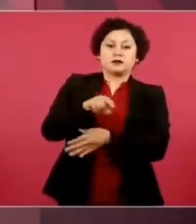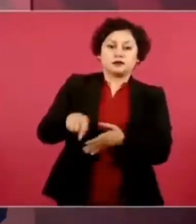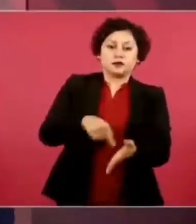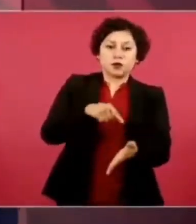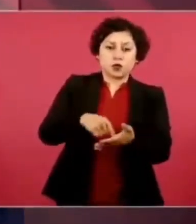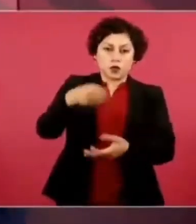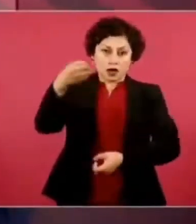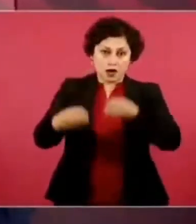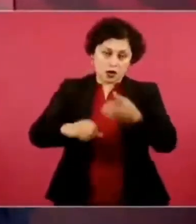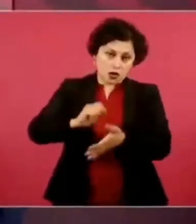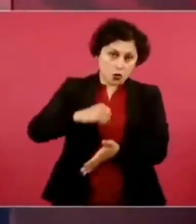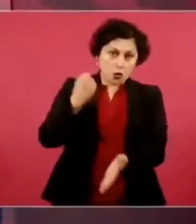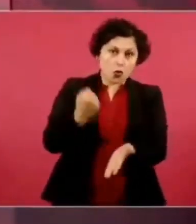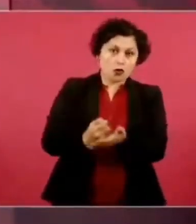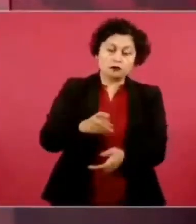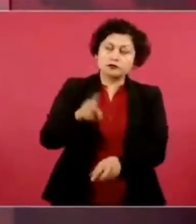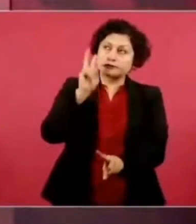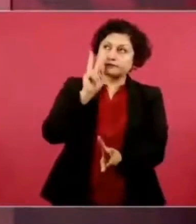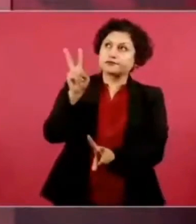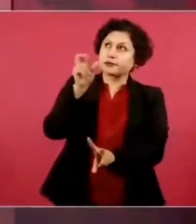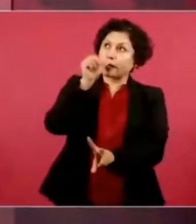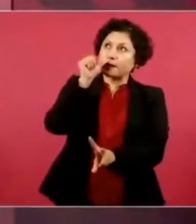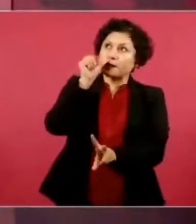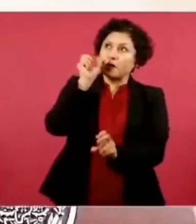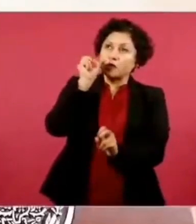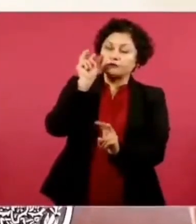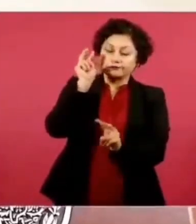o si van a bajar la mirada.